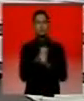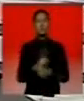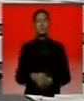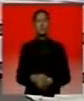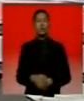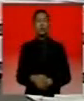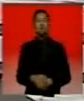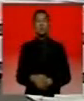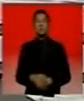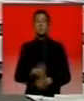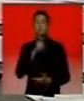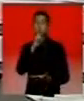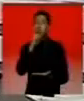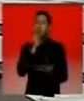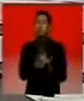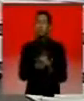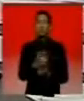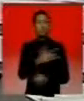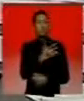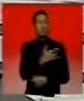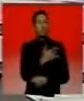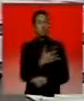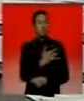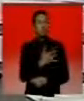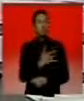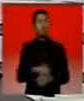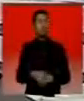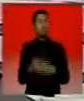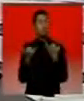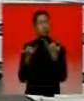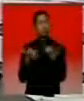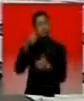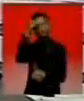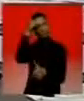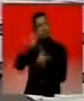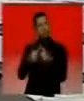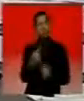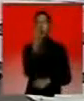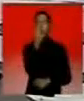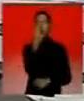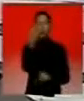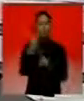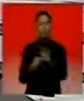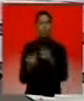reporte. Sin duda, momentos de mucha sensibilidad, los que vivimos hoy los ecuatorianos al conmemorar